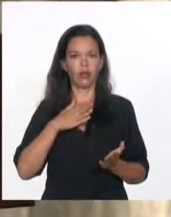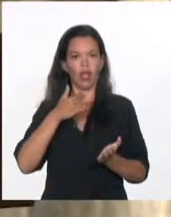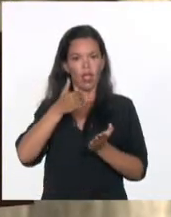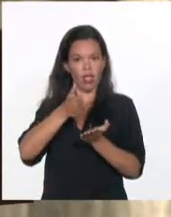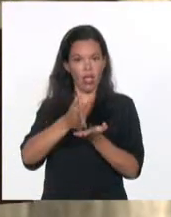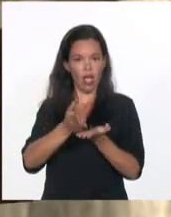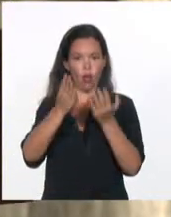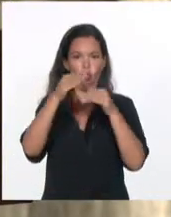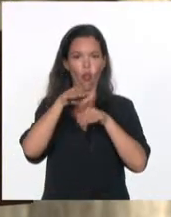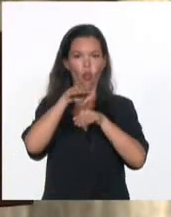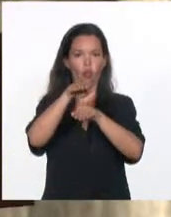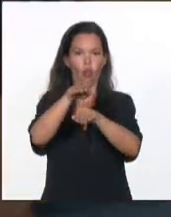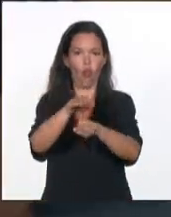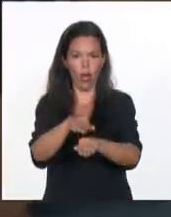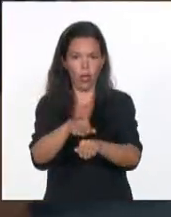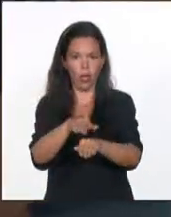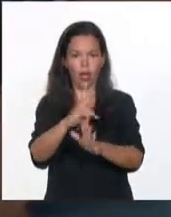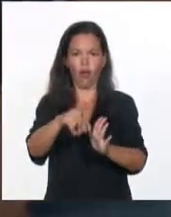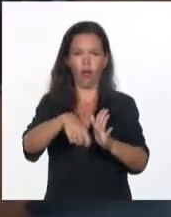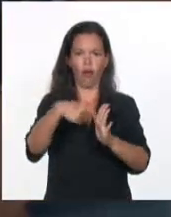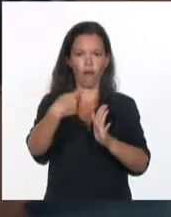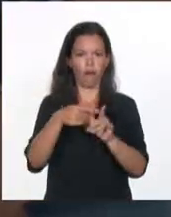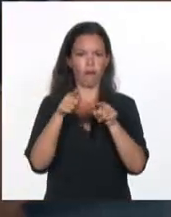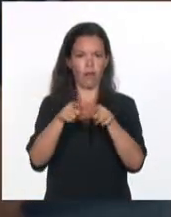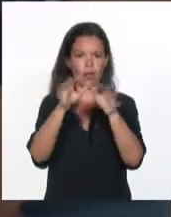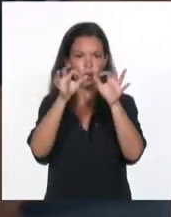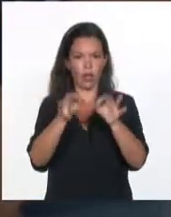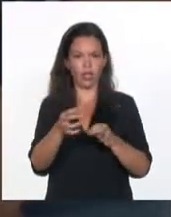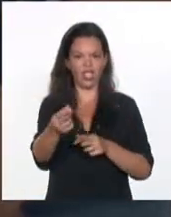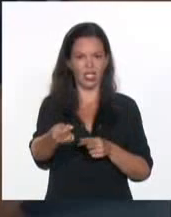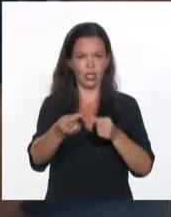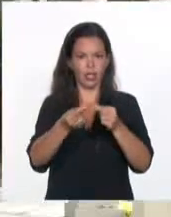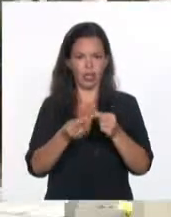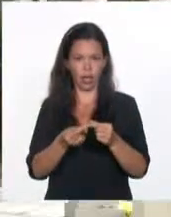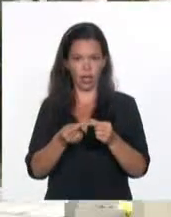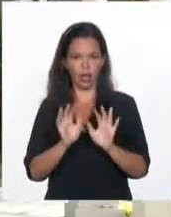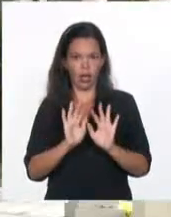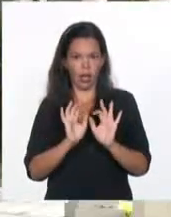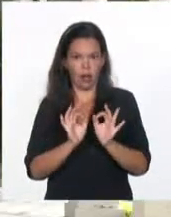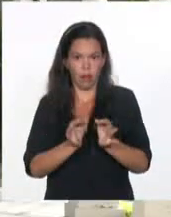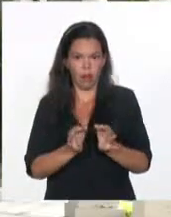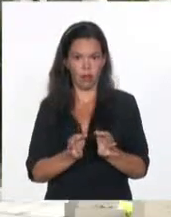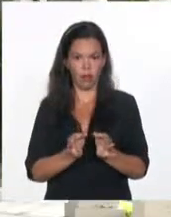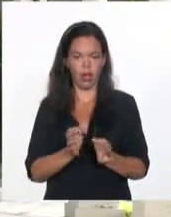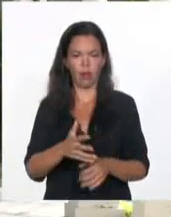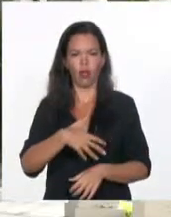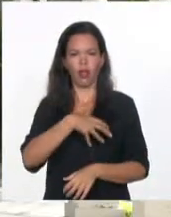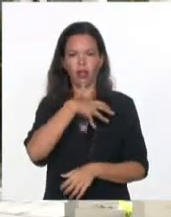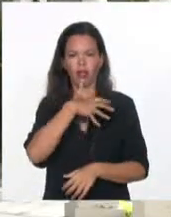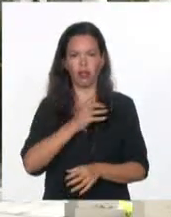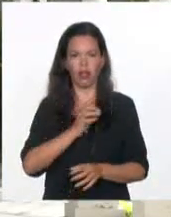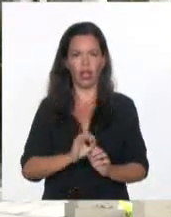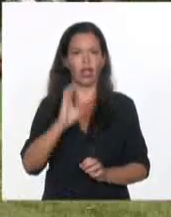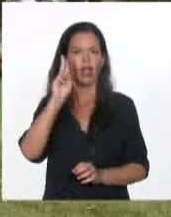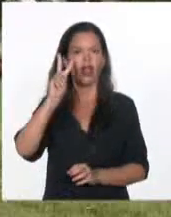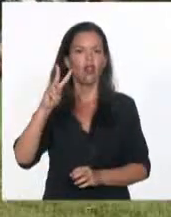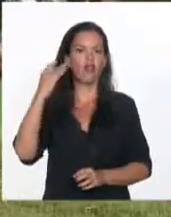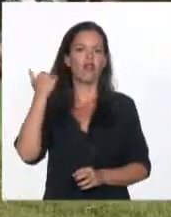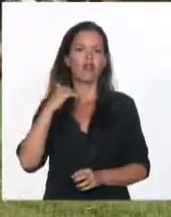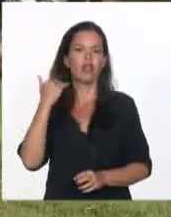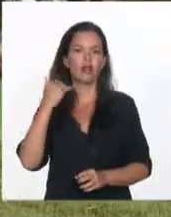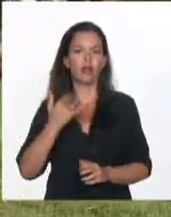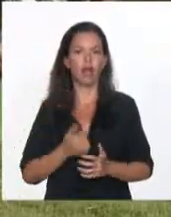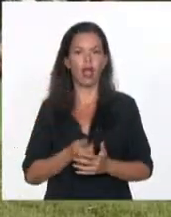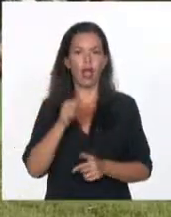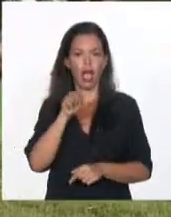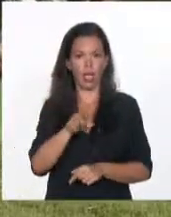eternamente Julio y Luis Alberto, ubicado muy cerca del nicho que atesora las cenizas de la heroína de la Sierra y el Llano, Vilma Espín, los